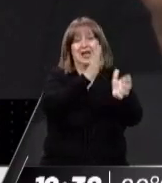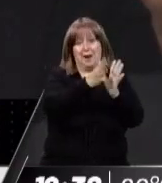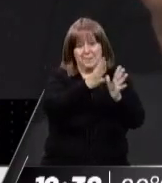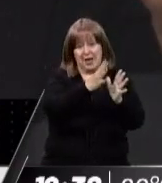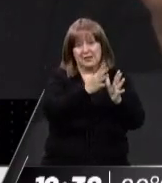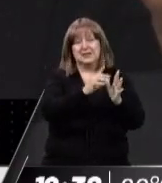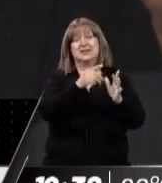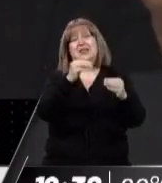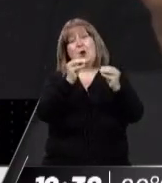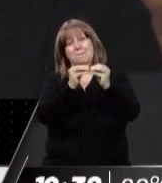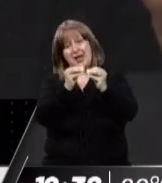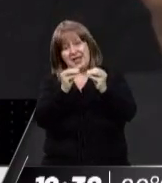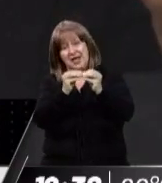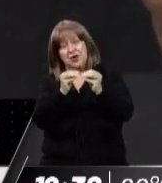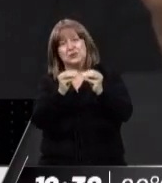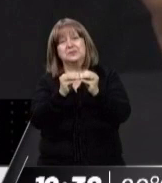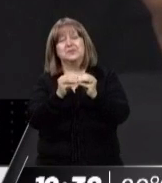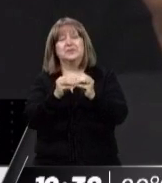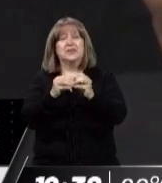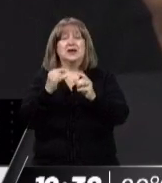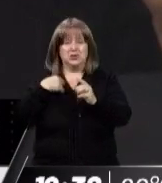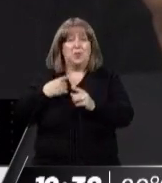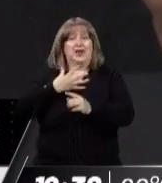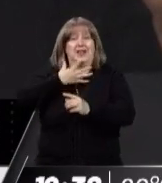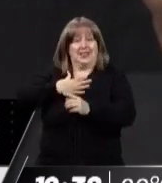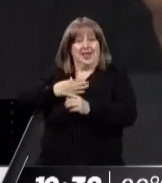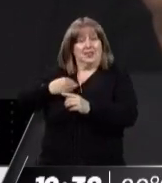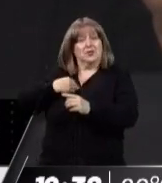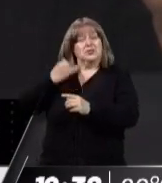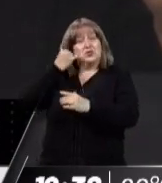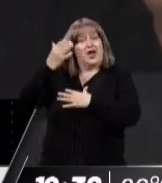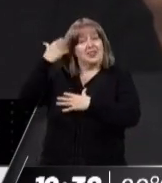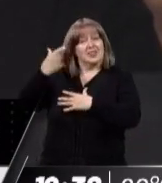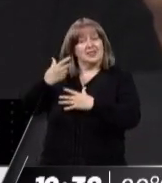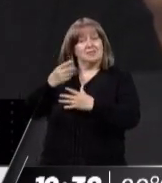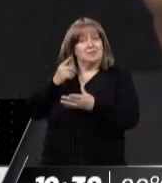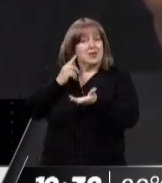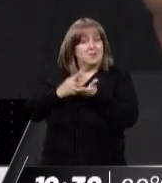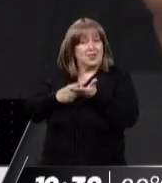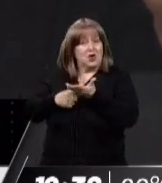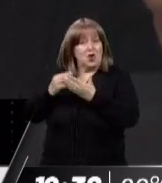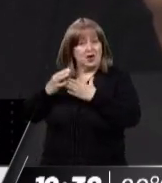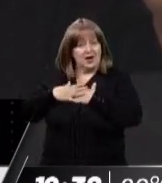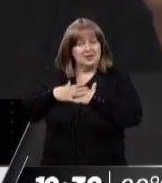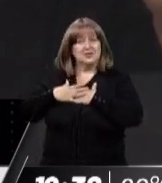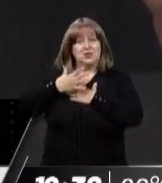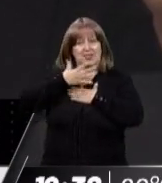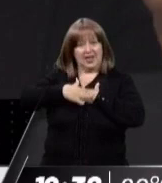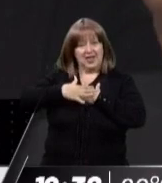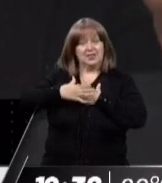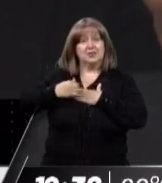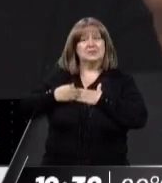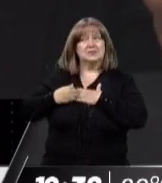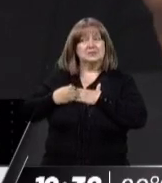emocional. Más allá de los episodios o las vivencias particulares de cada uno, es a partir de lo emocional que